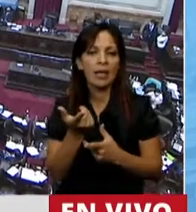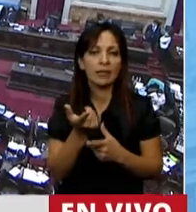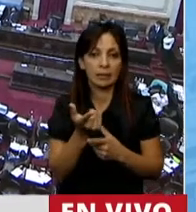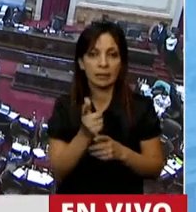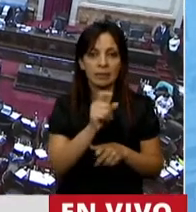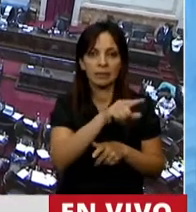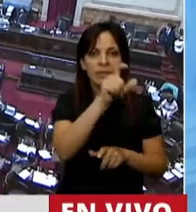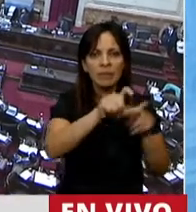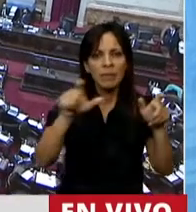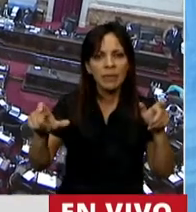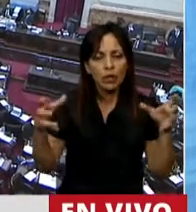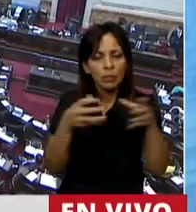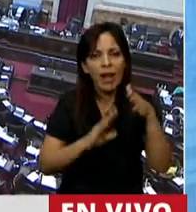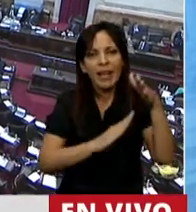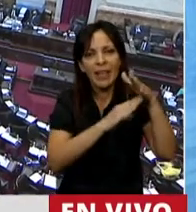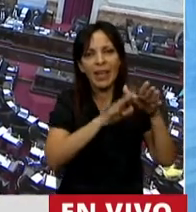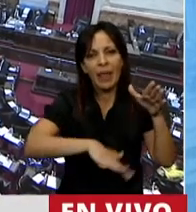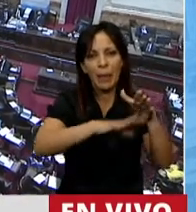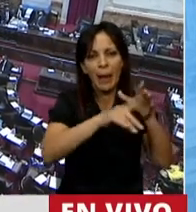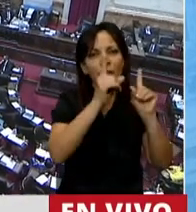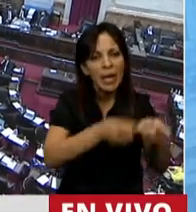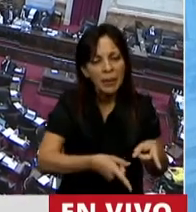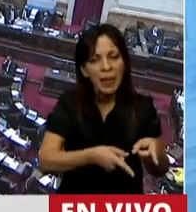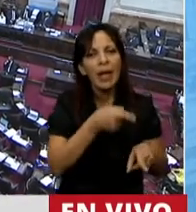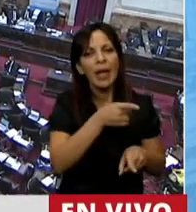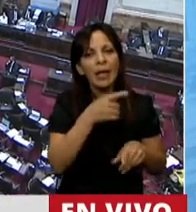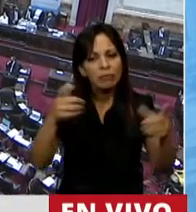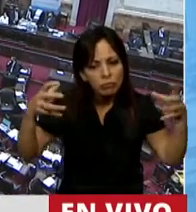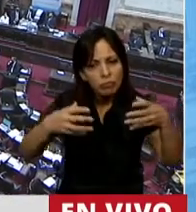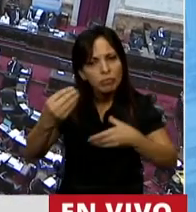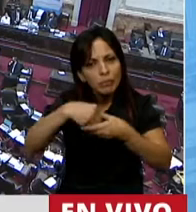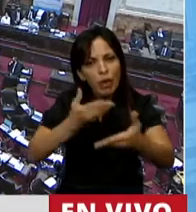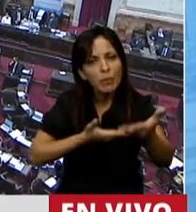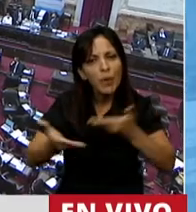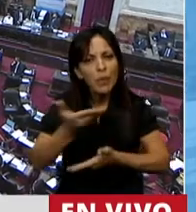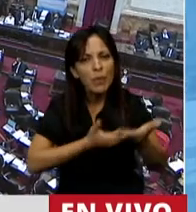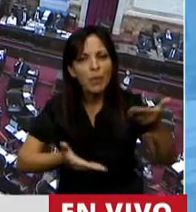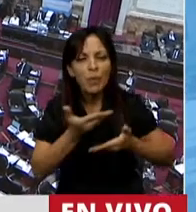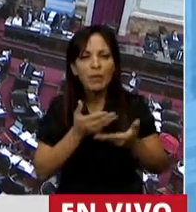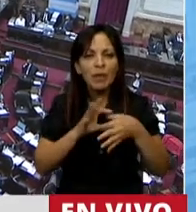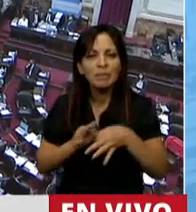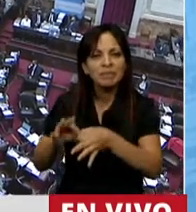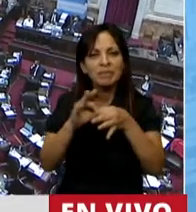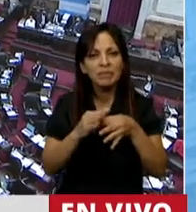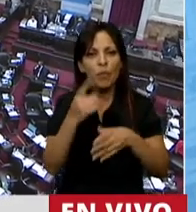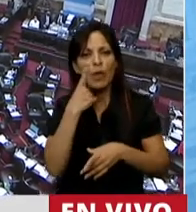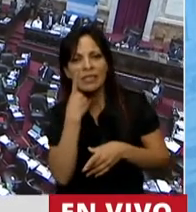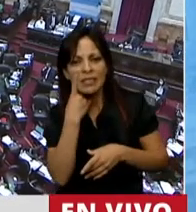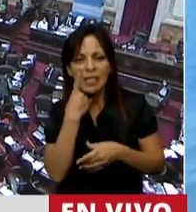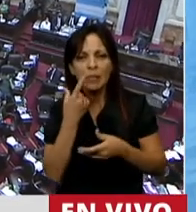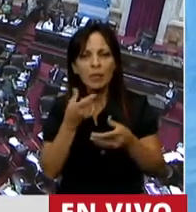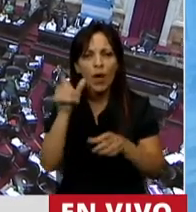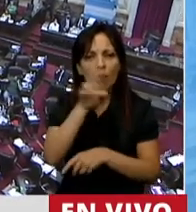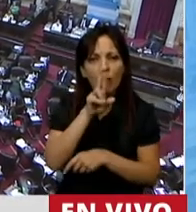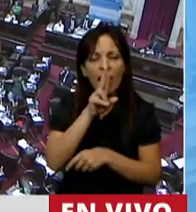manzaneras están sentadas en el consejo consultivo y trabajamos articuladamente con el municipio a través de